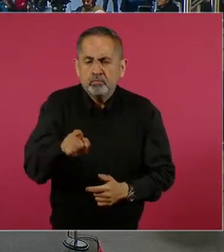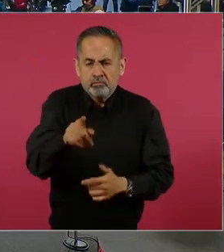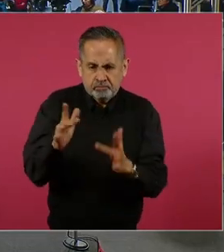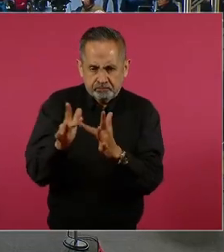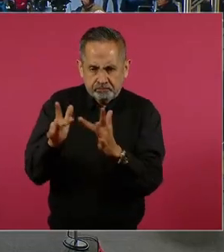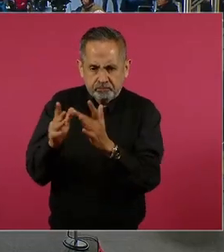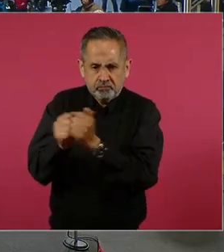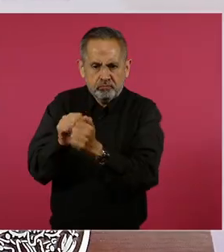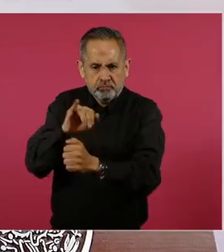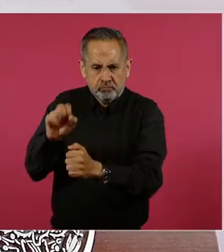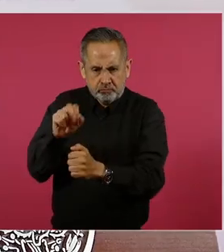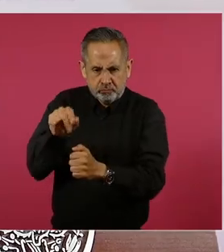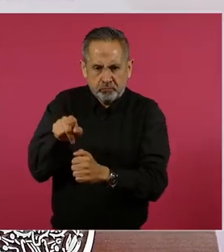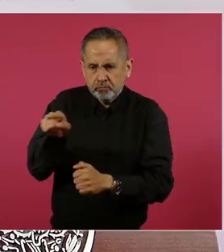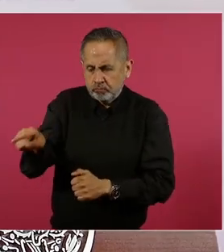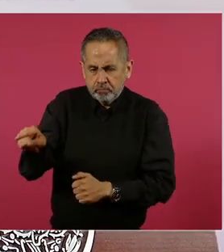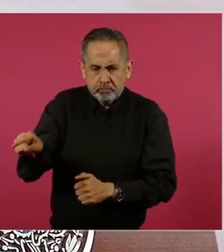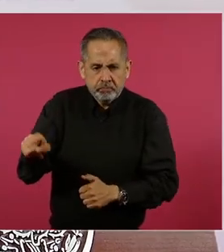Jesús,